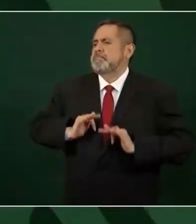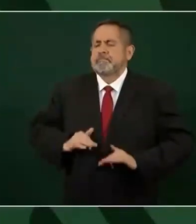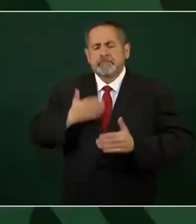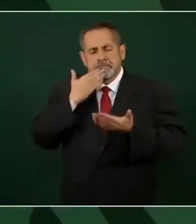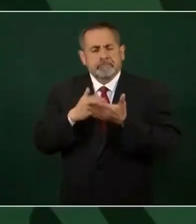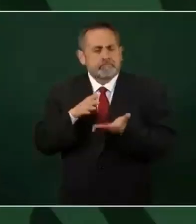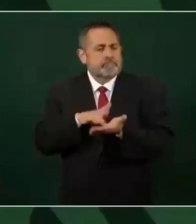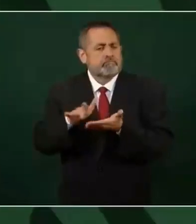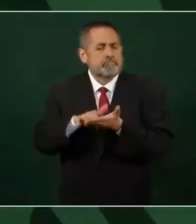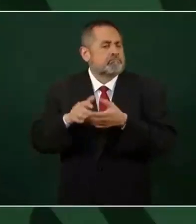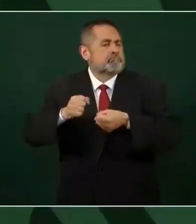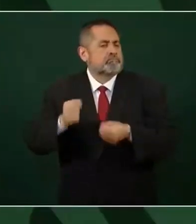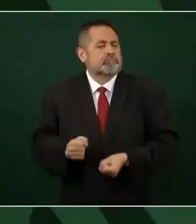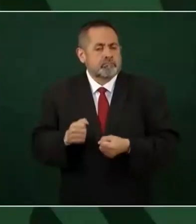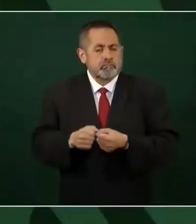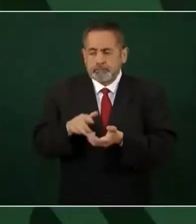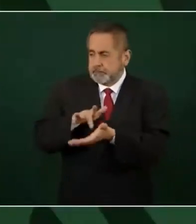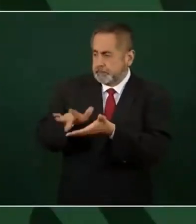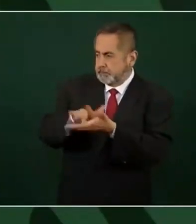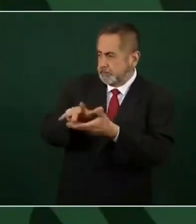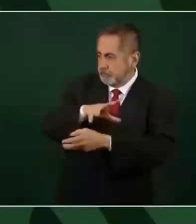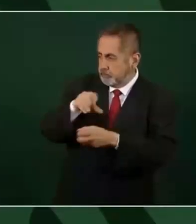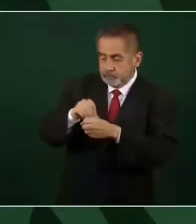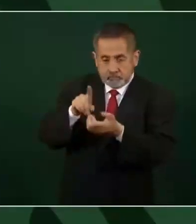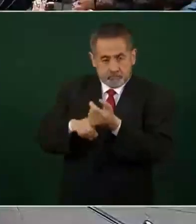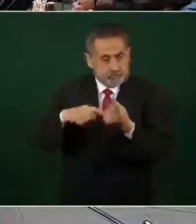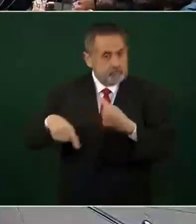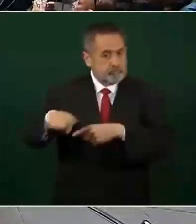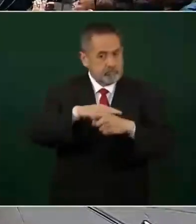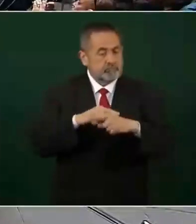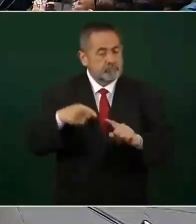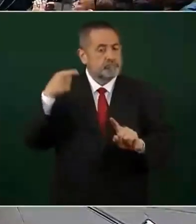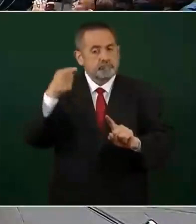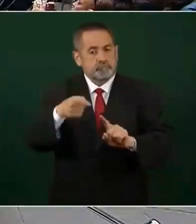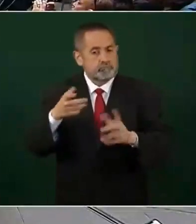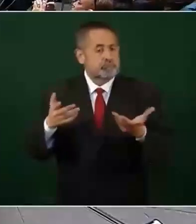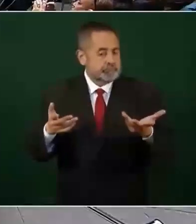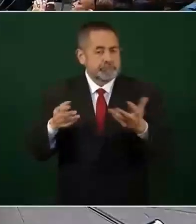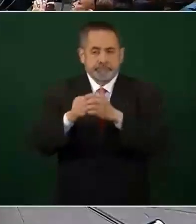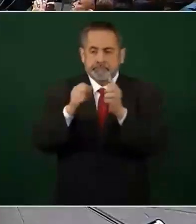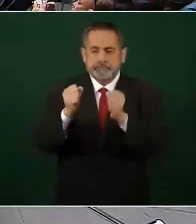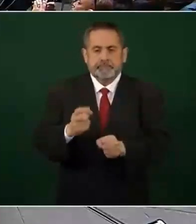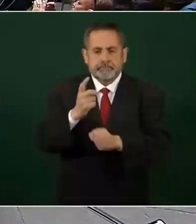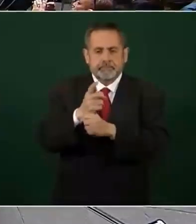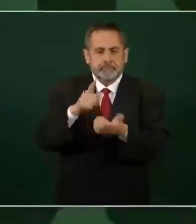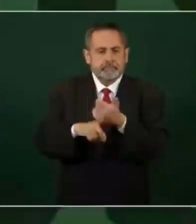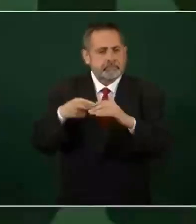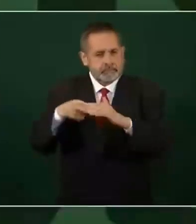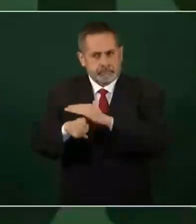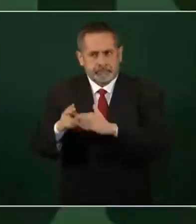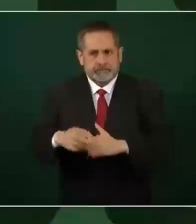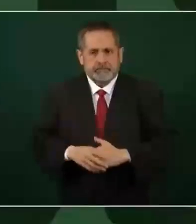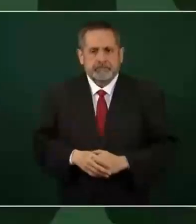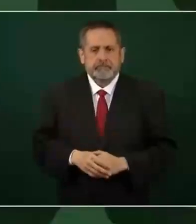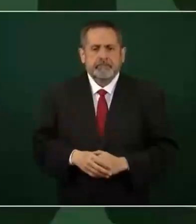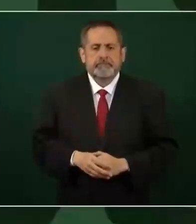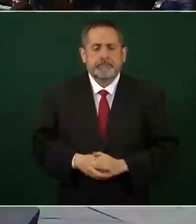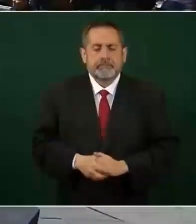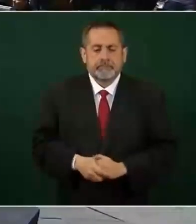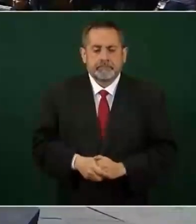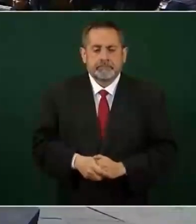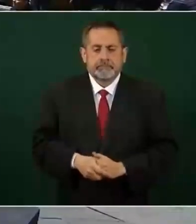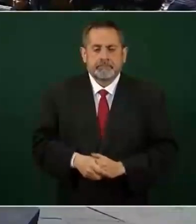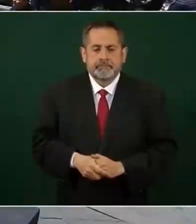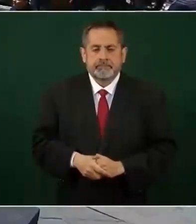las autoridades que se encargan directamente de la seguridad del metro.